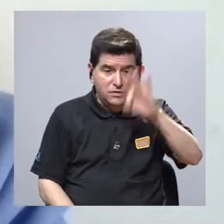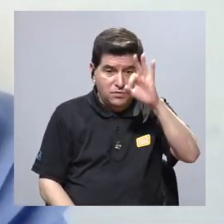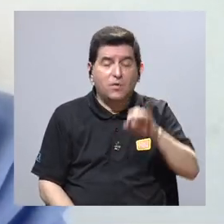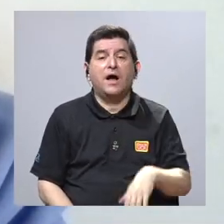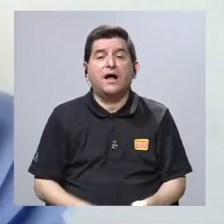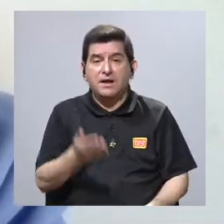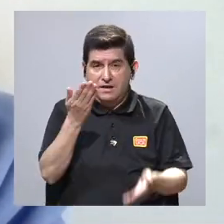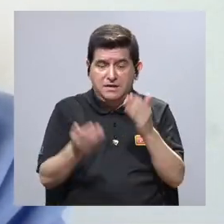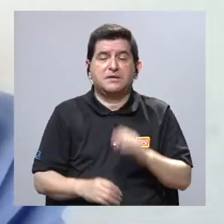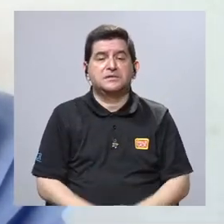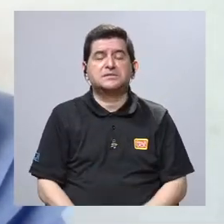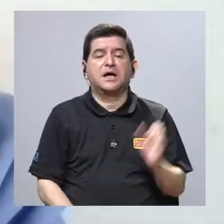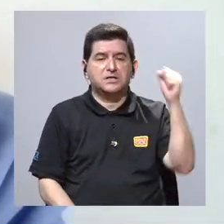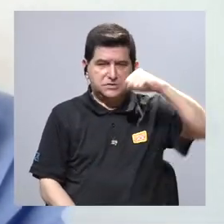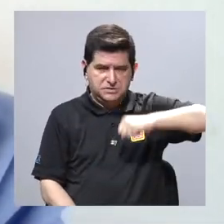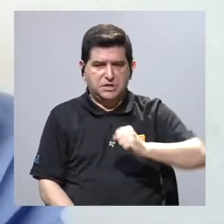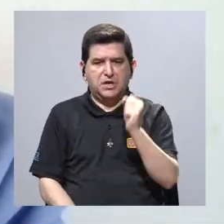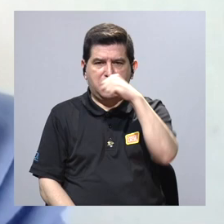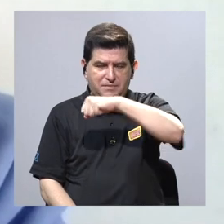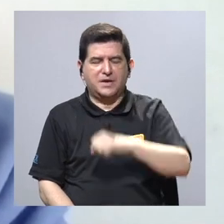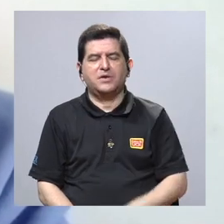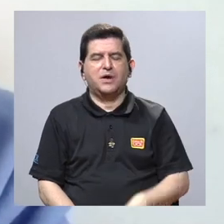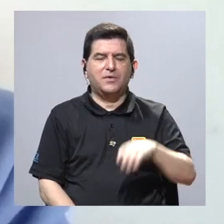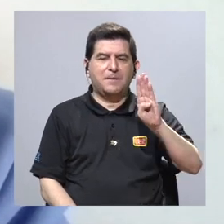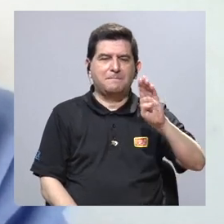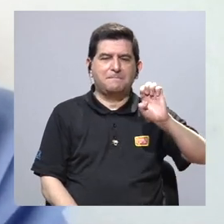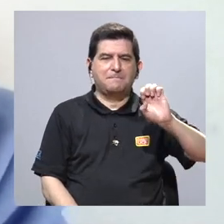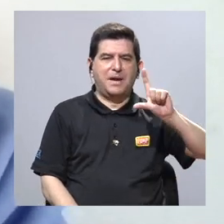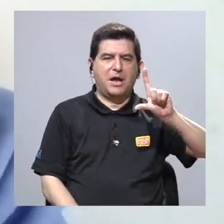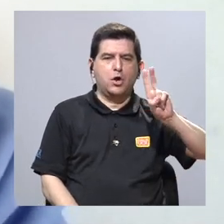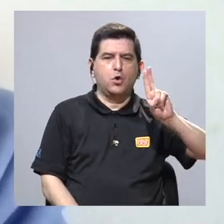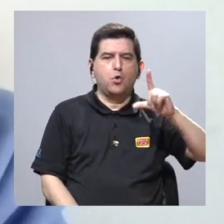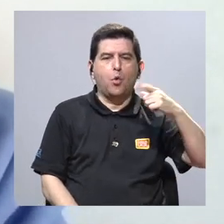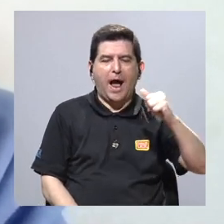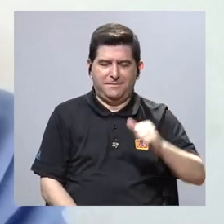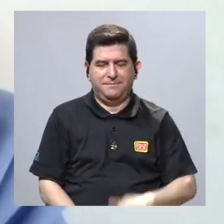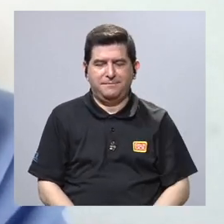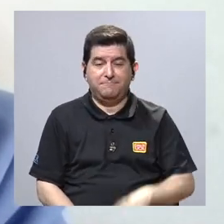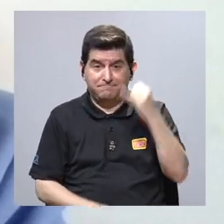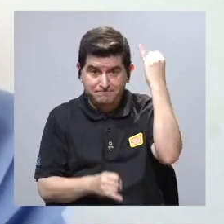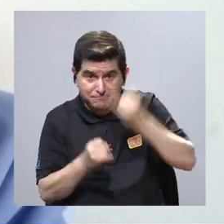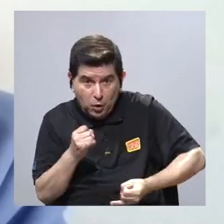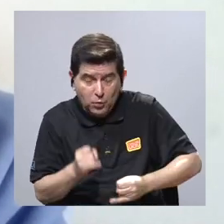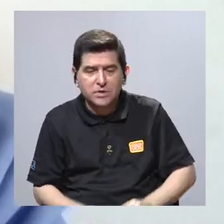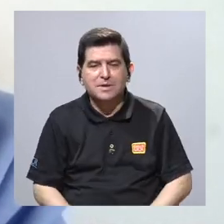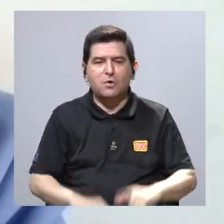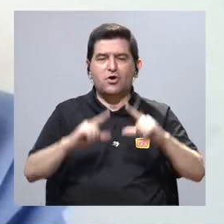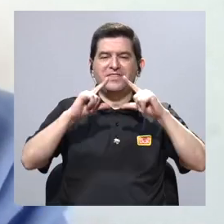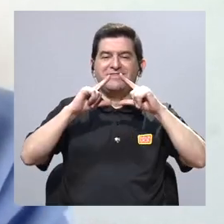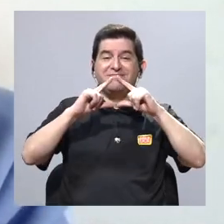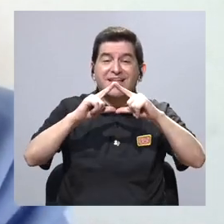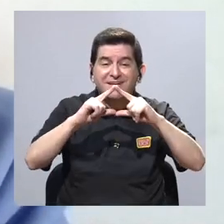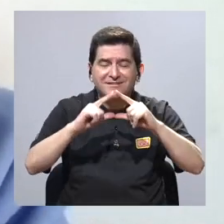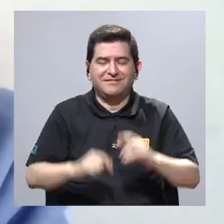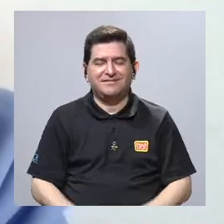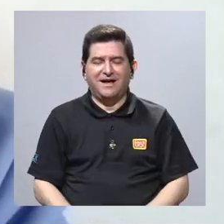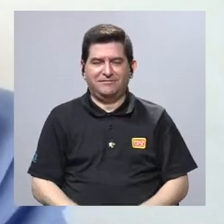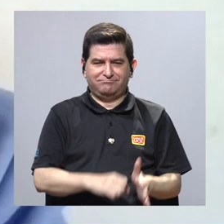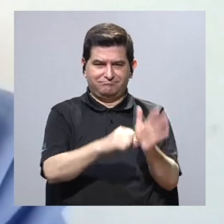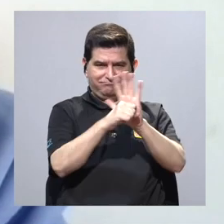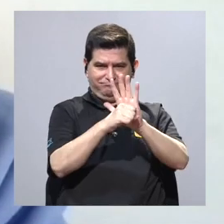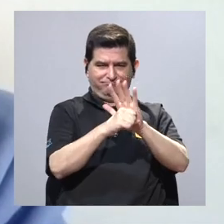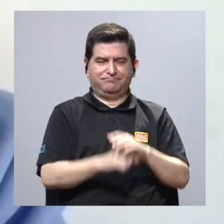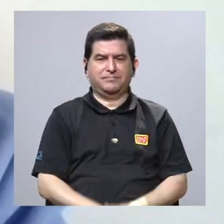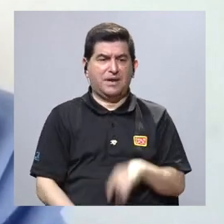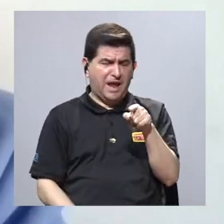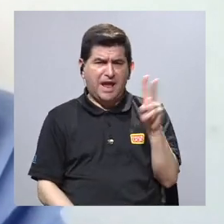cetáceos, como ballenas beluga, por ejemplo. Y finalmente tenemos los delta coronavirus, que